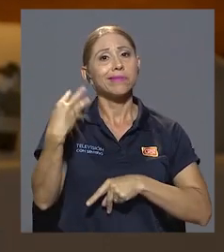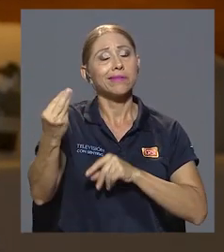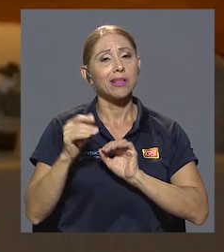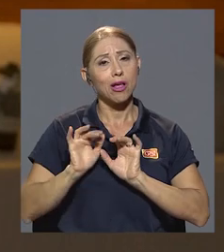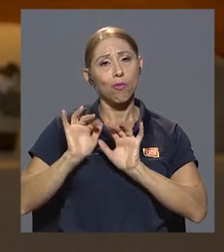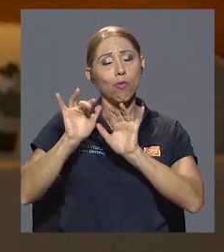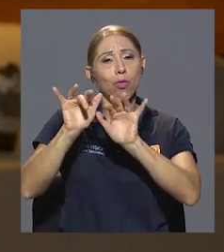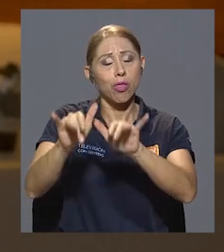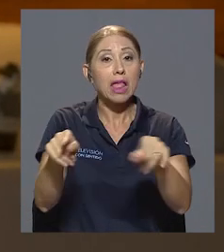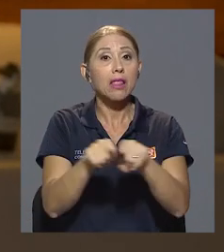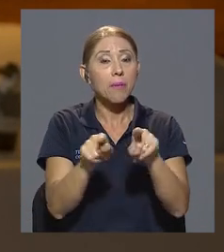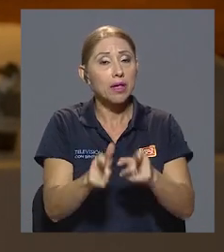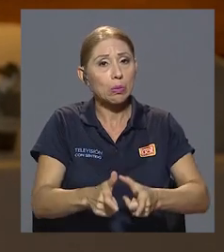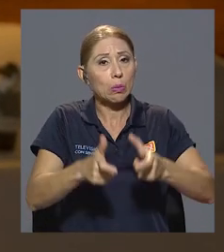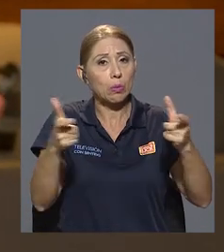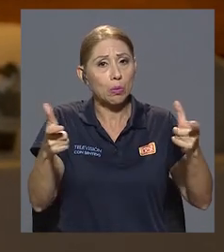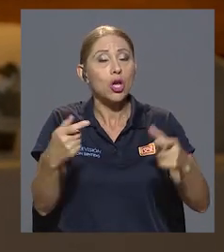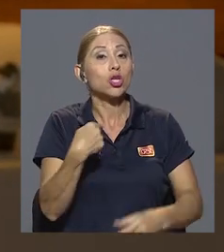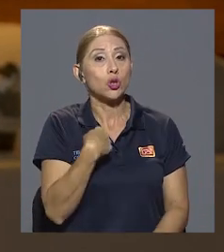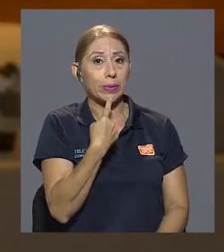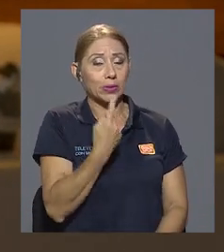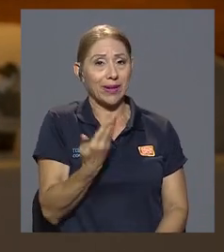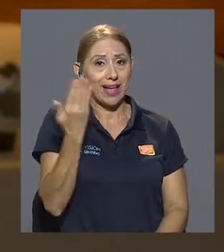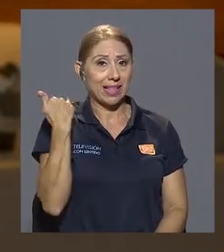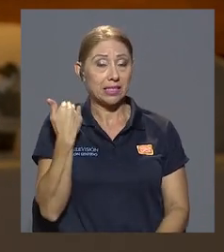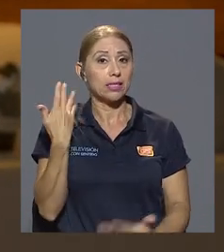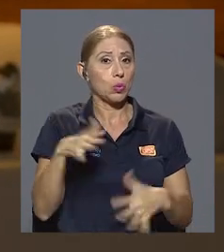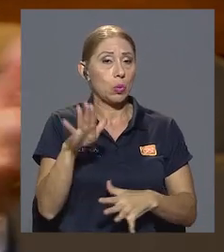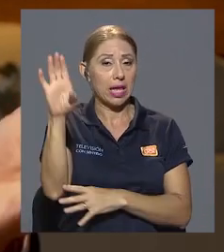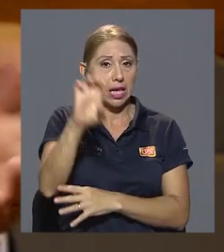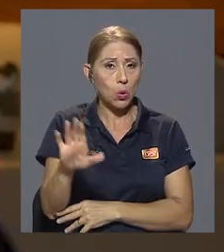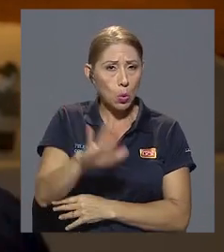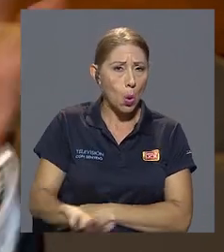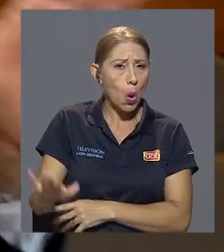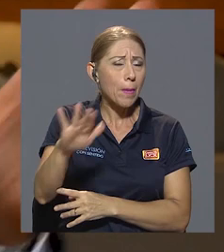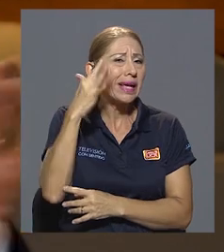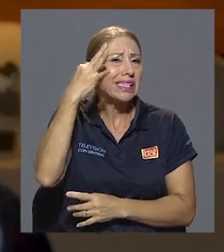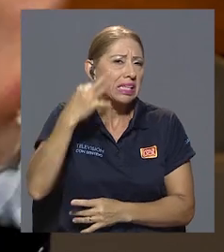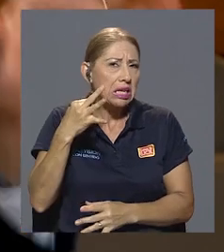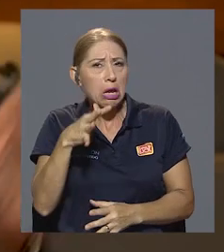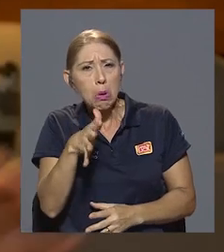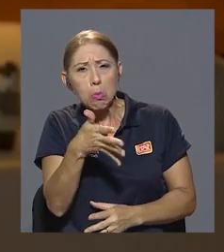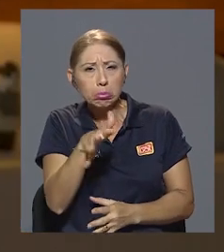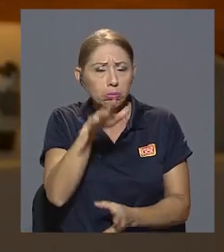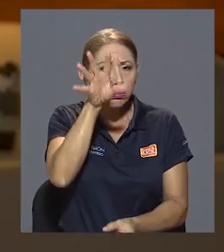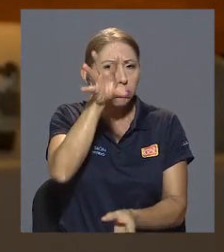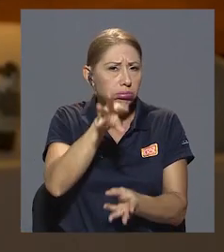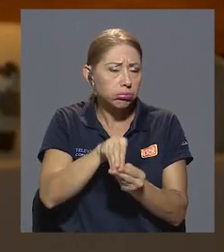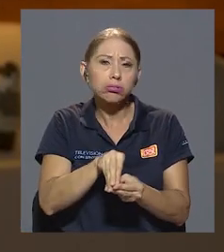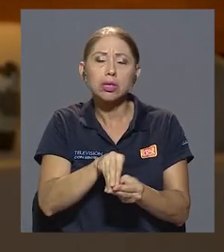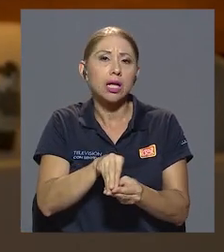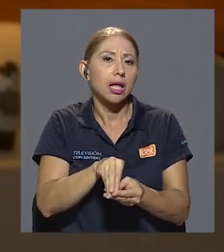incluso diferentes magnitudes yo mencionaba en las palabras introductorias como en europa se calcula de una manera muy